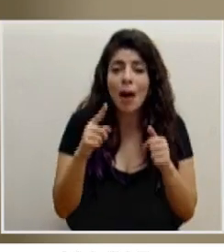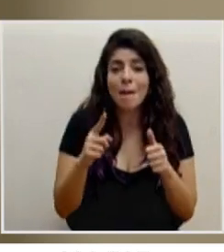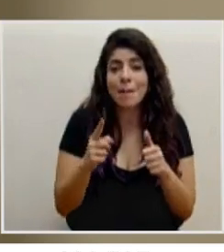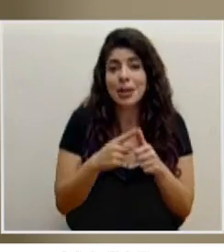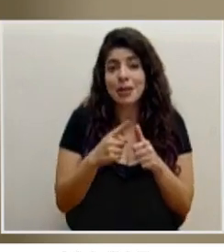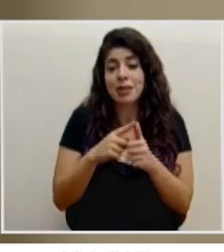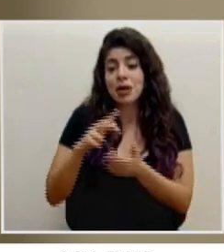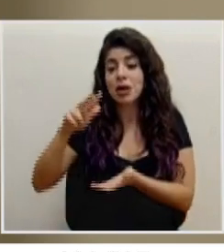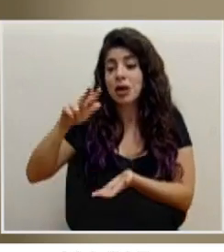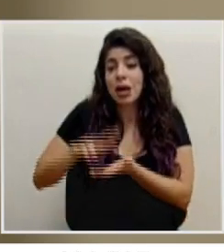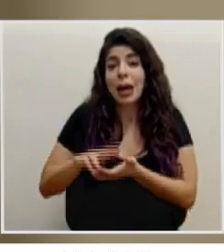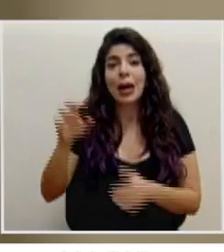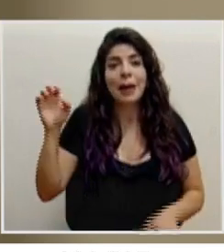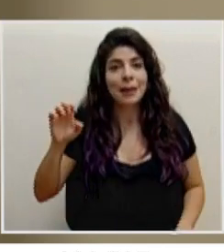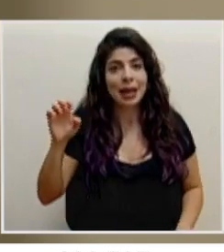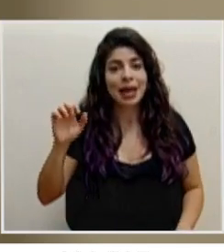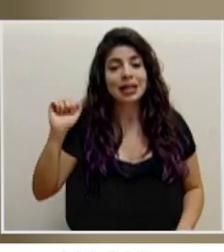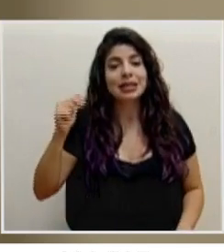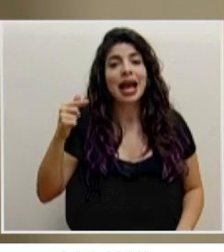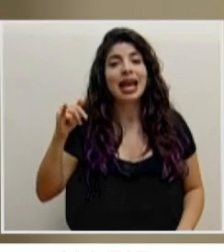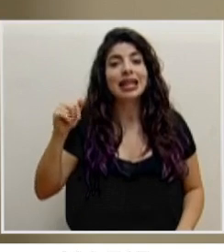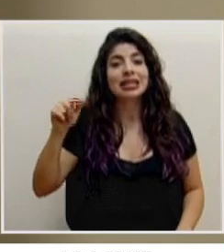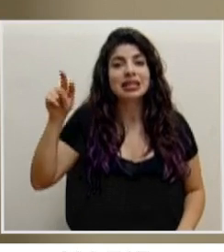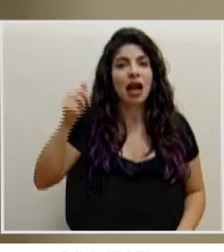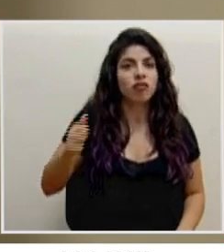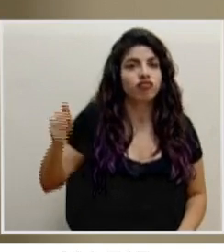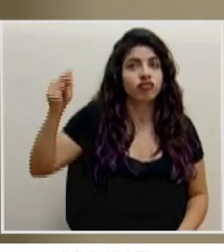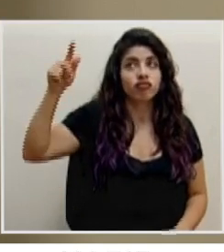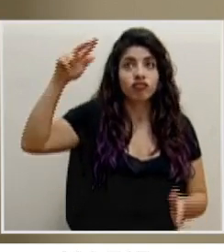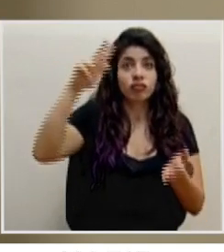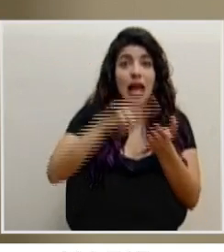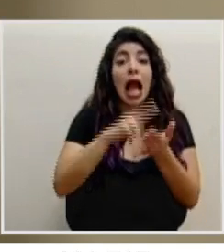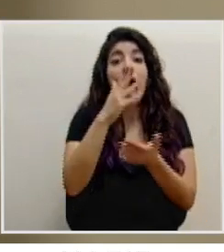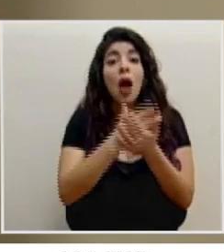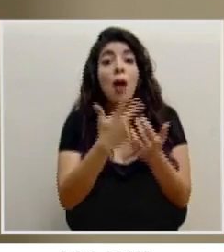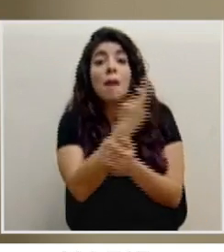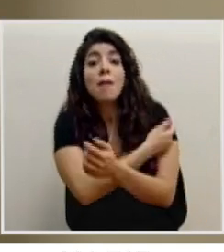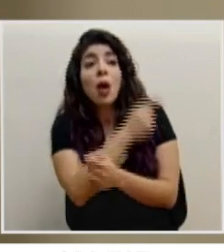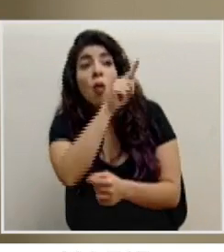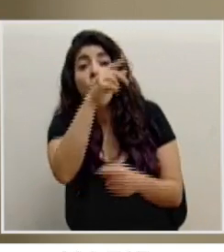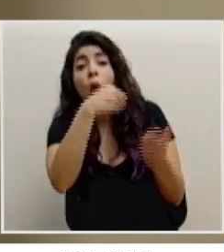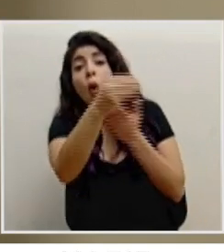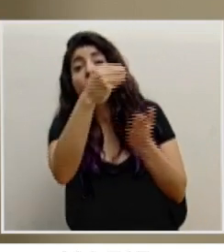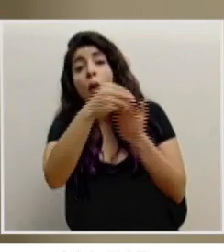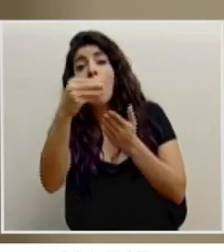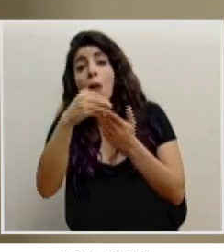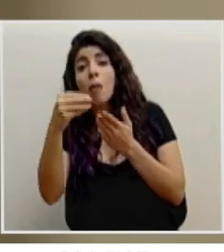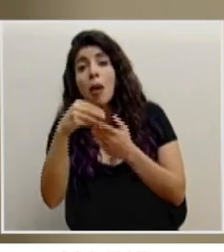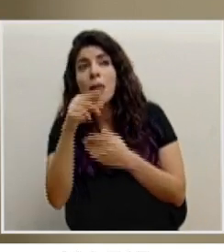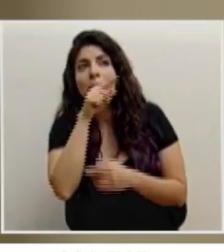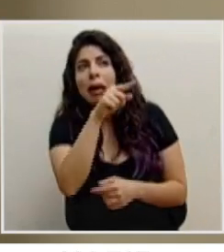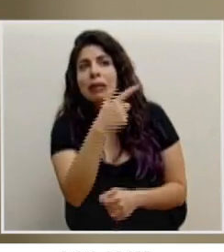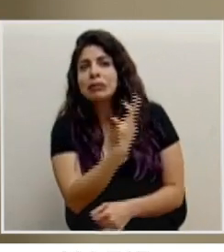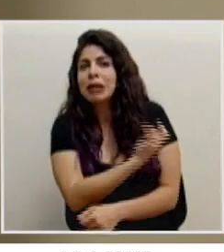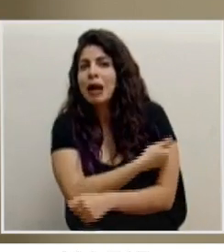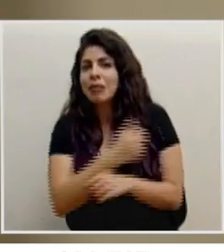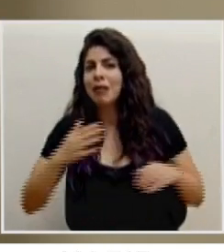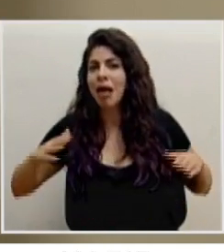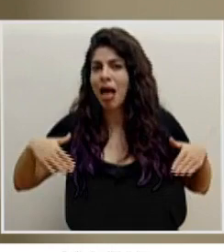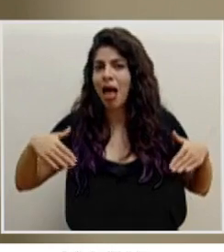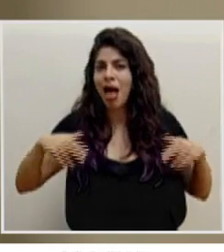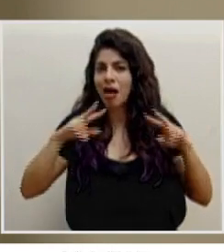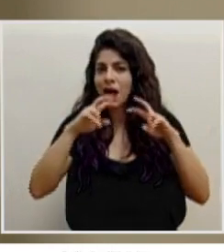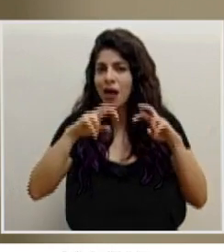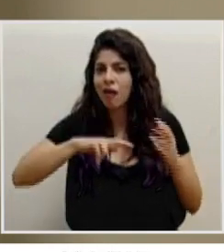de una aprobación de emergencia de una agencia estricta. Hay vacunas que están aplicándose en otros lados que no tienen esa